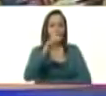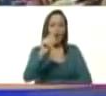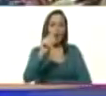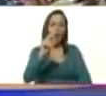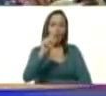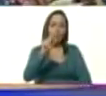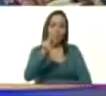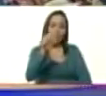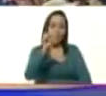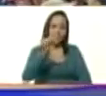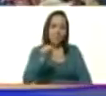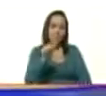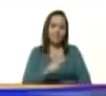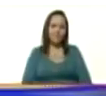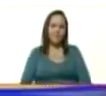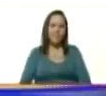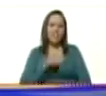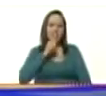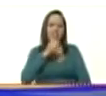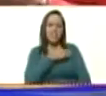¿Quién quiere ir para Canaima?